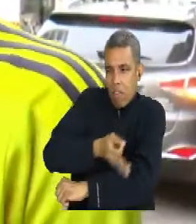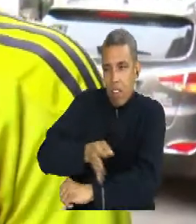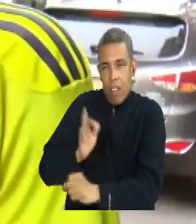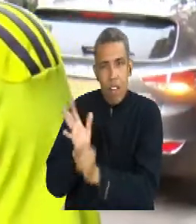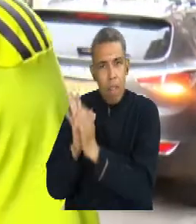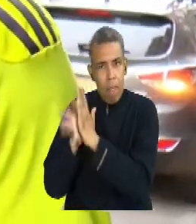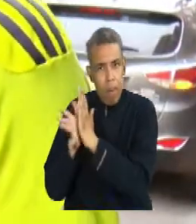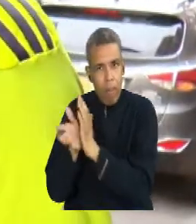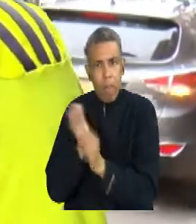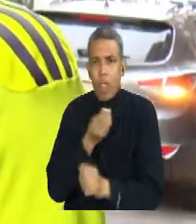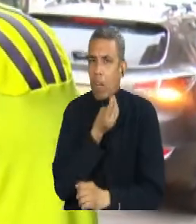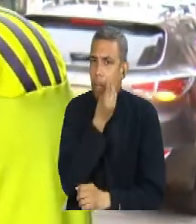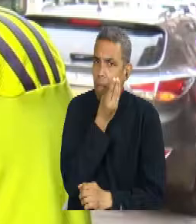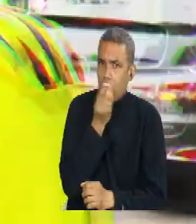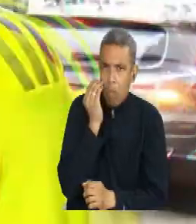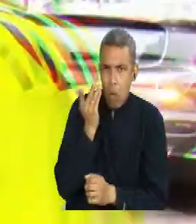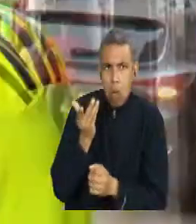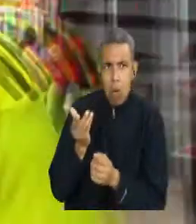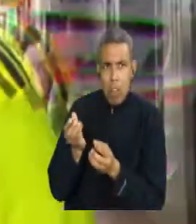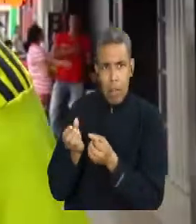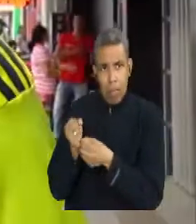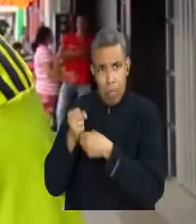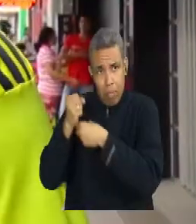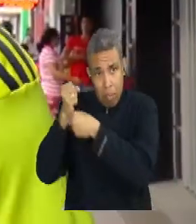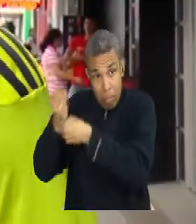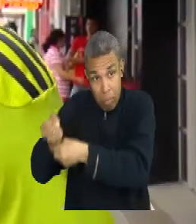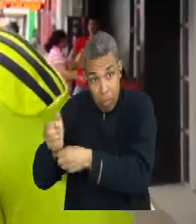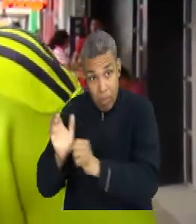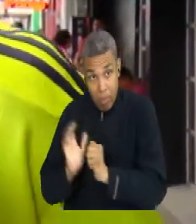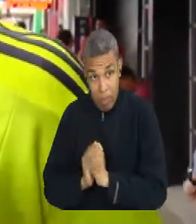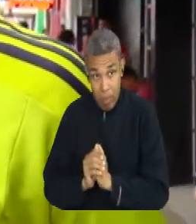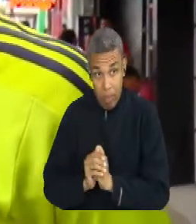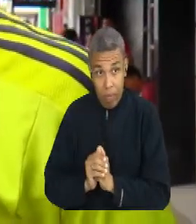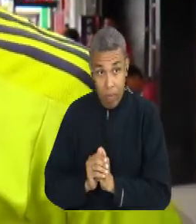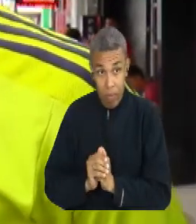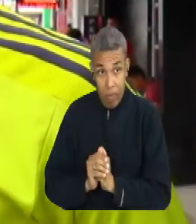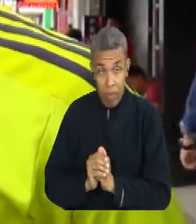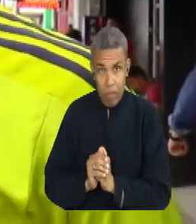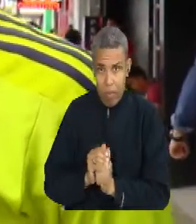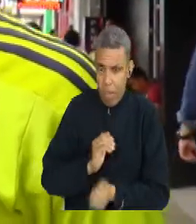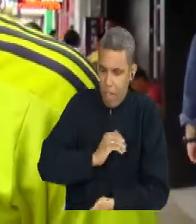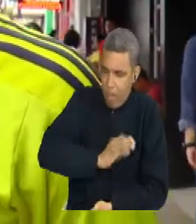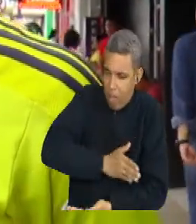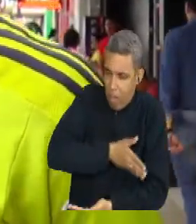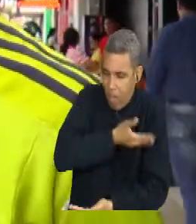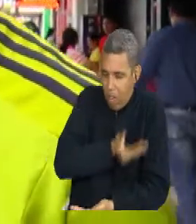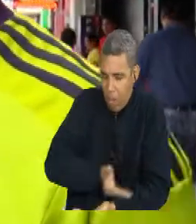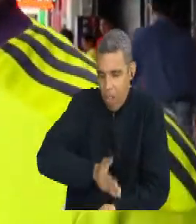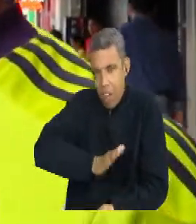con flores y con canciones. Me queda espacio para nadie, soy solo tuyo.